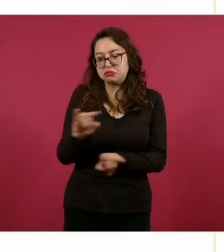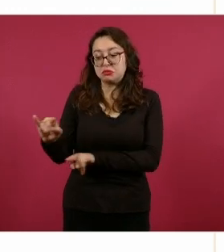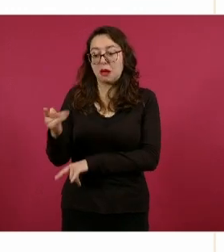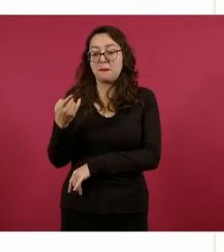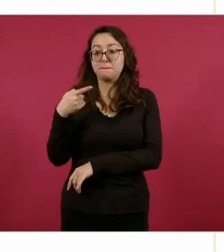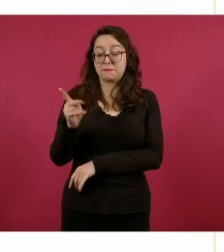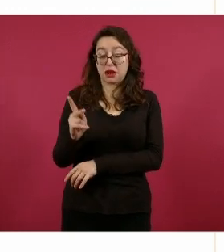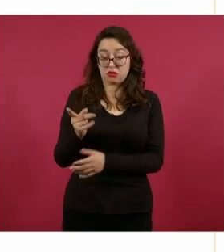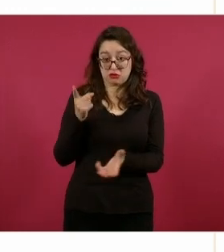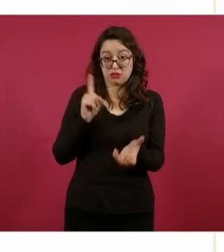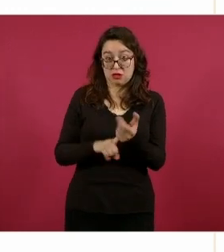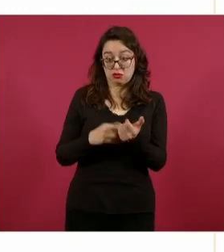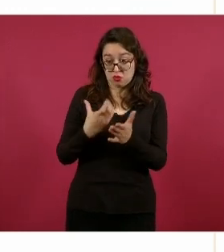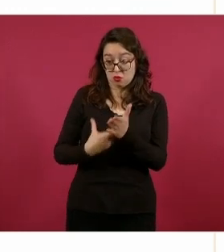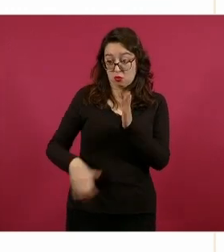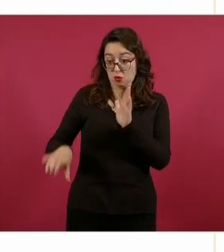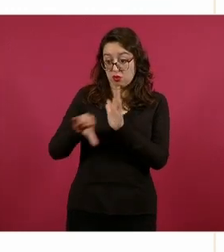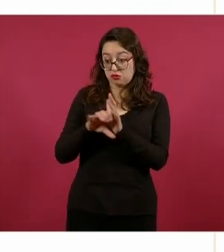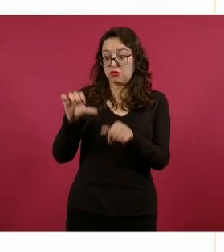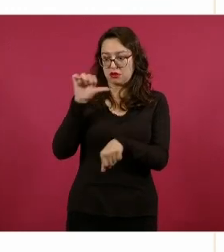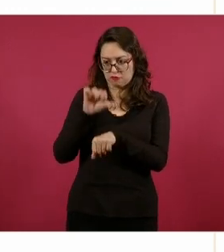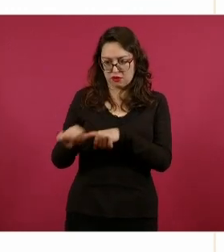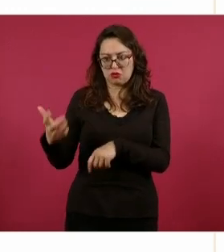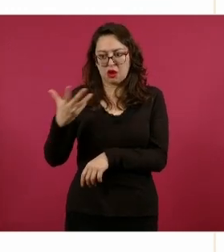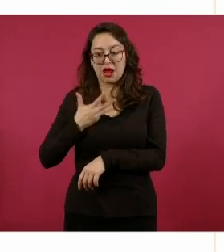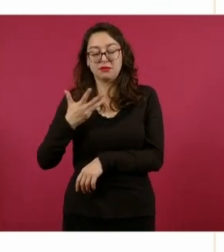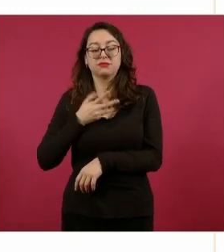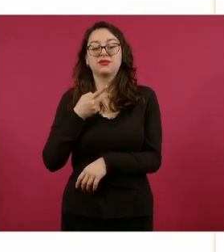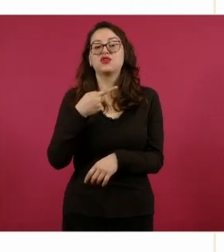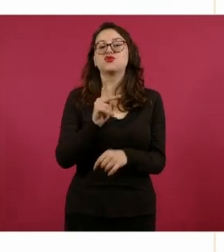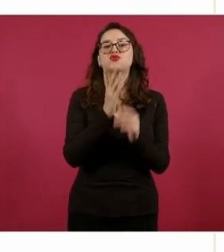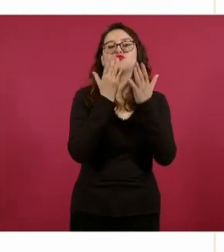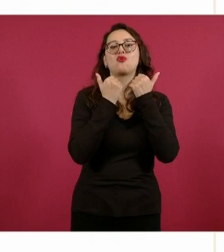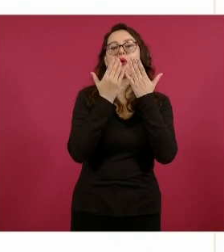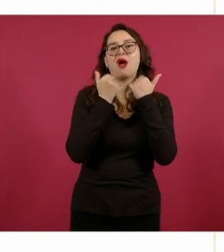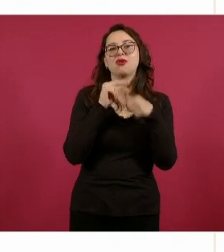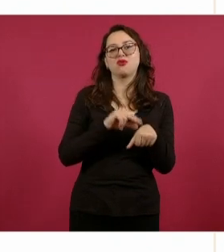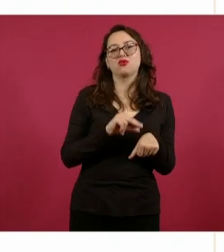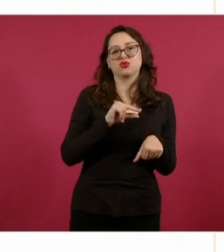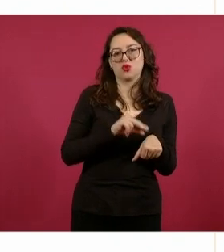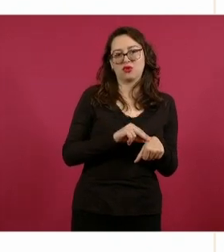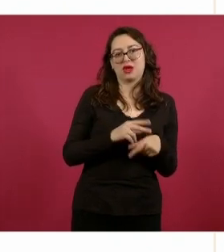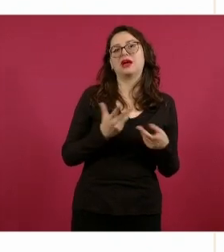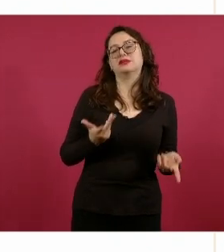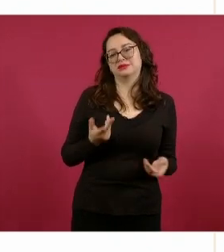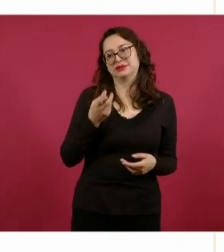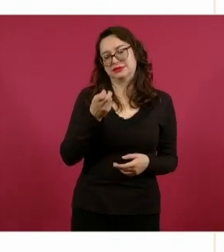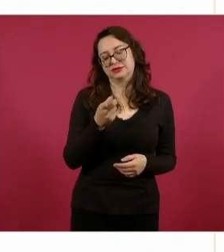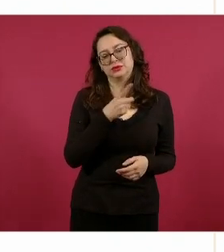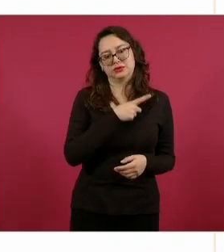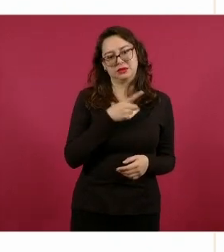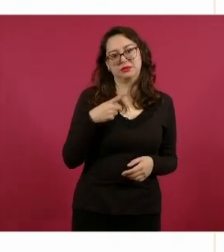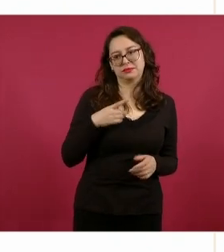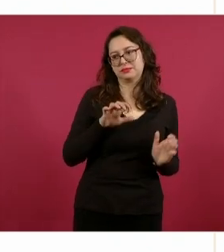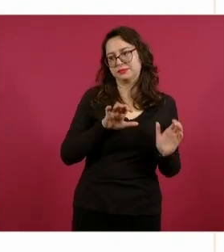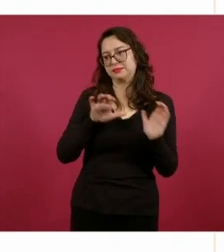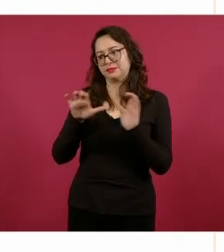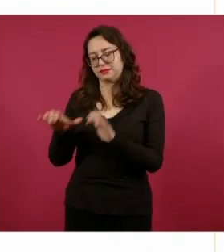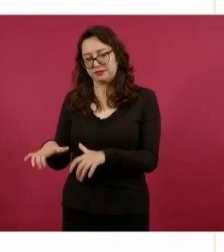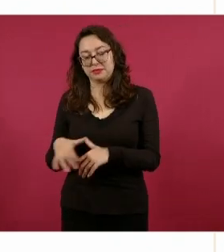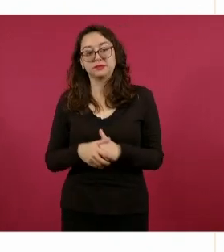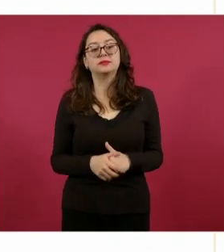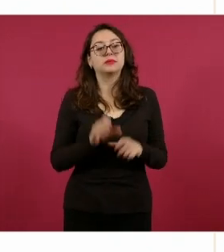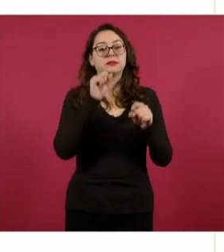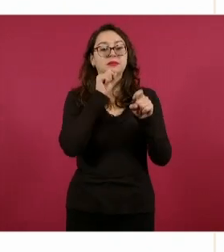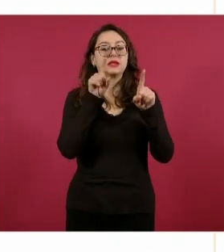estamos resolviendo en el estado de Guerrero. Siguiente, en el estado de Veracruz, un estado tan grande y con una población sin seguridad social